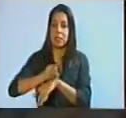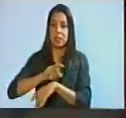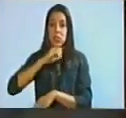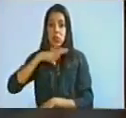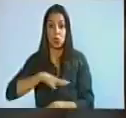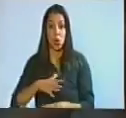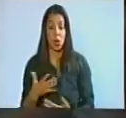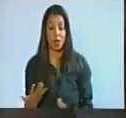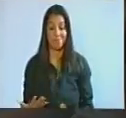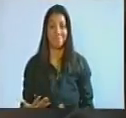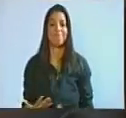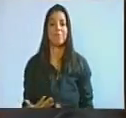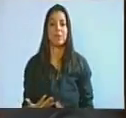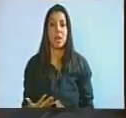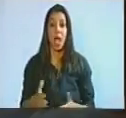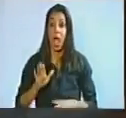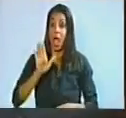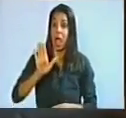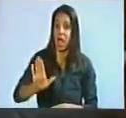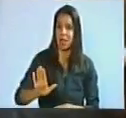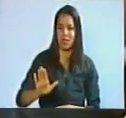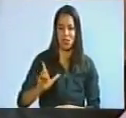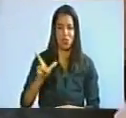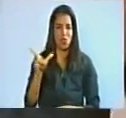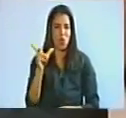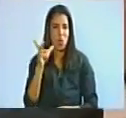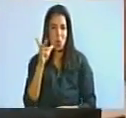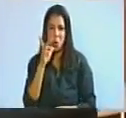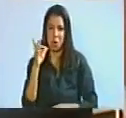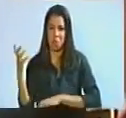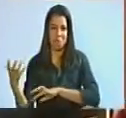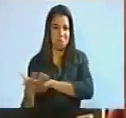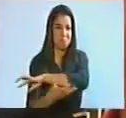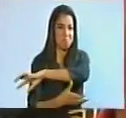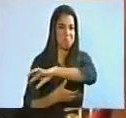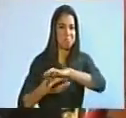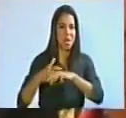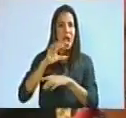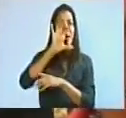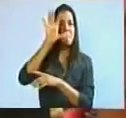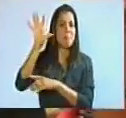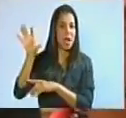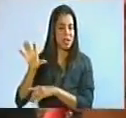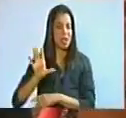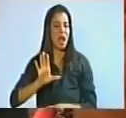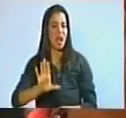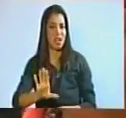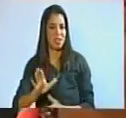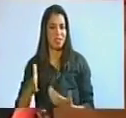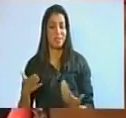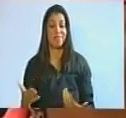nunca se había producido un cuadro tan dantesco, que se encuentra al